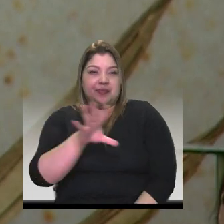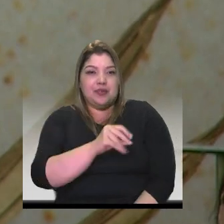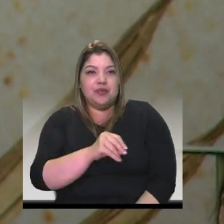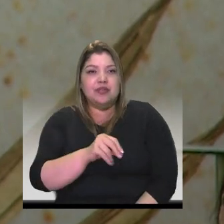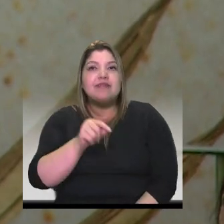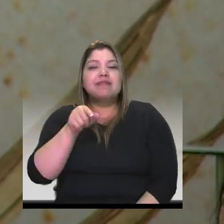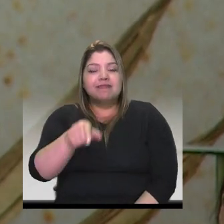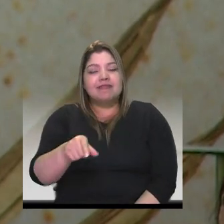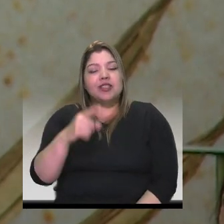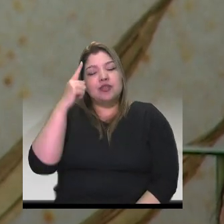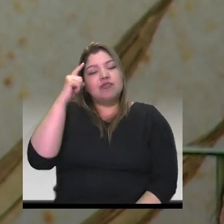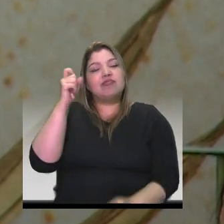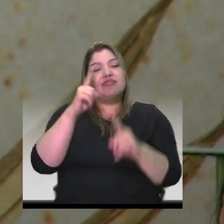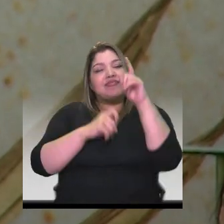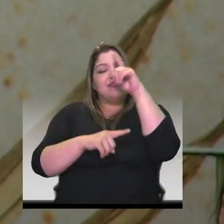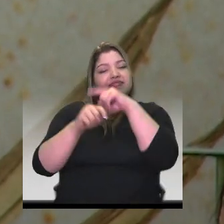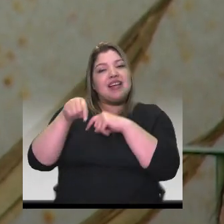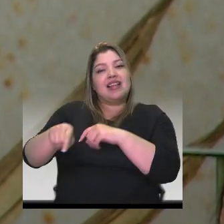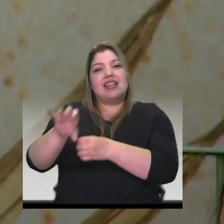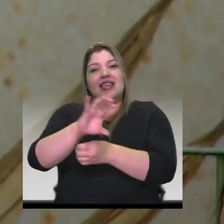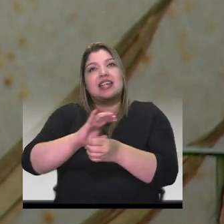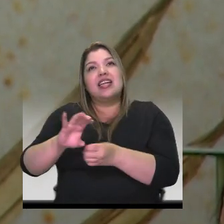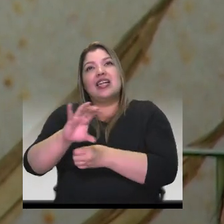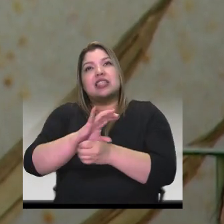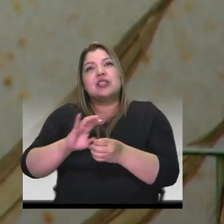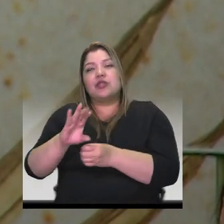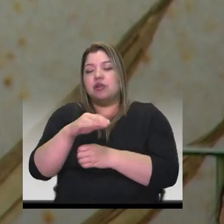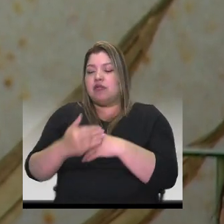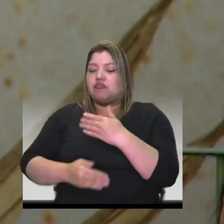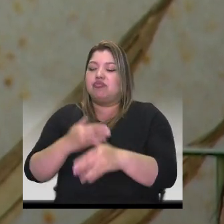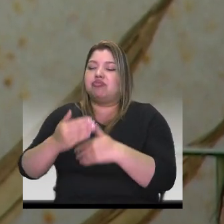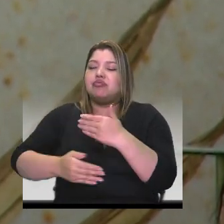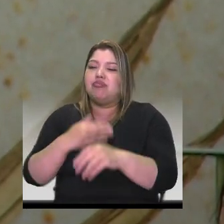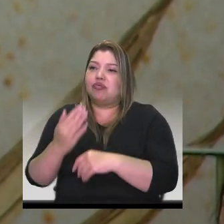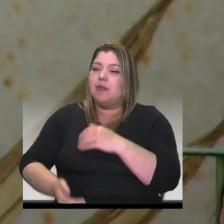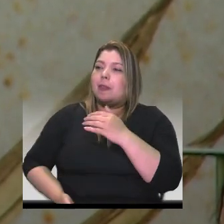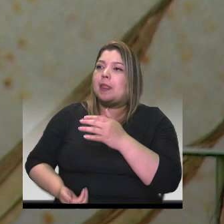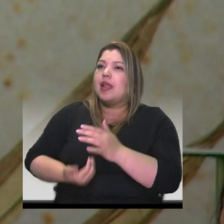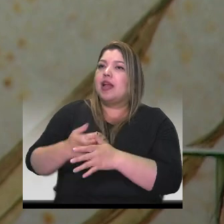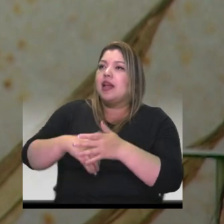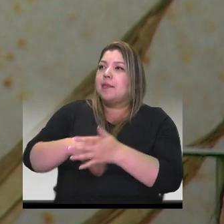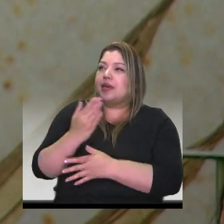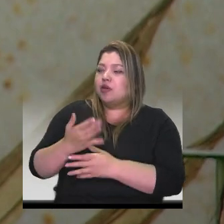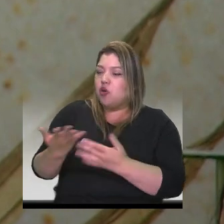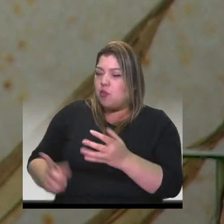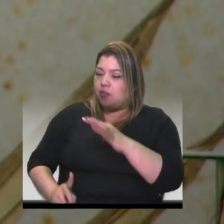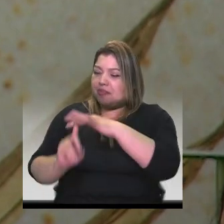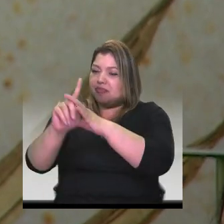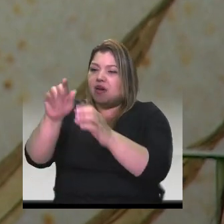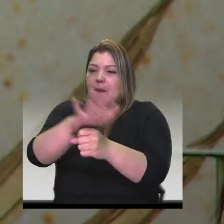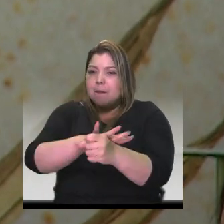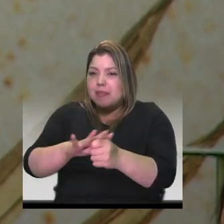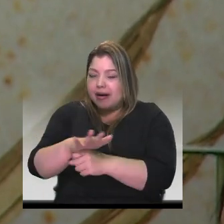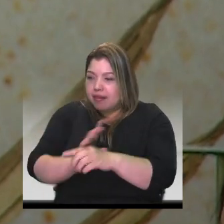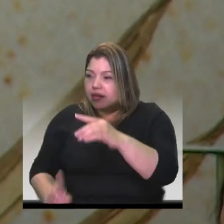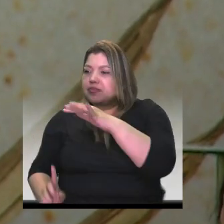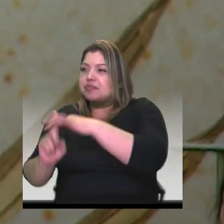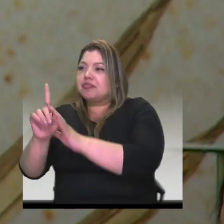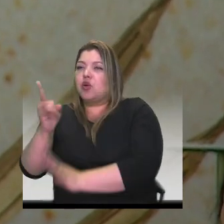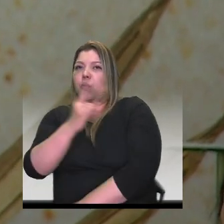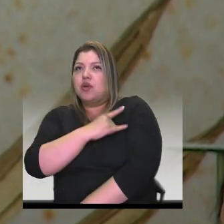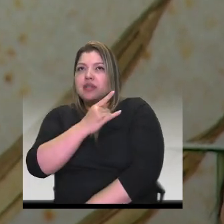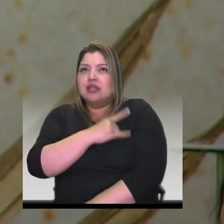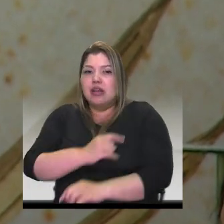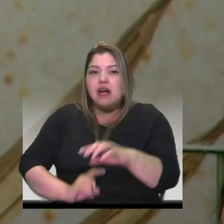ciudad cuando empezó todo el sistema textilero. Cómo se crearon barrios, cómo se crearon universidades gracias